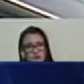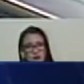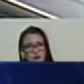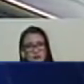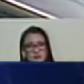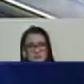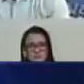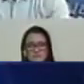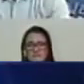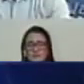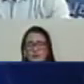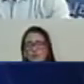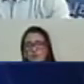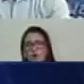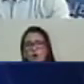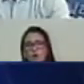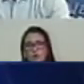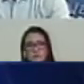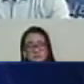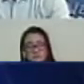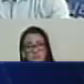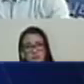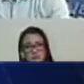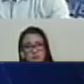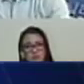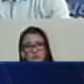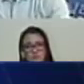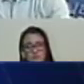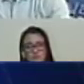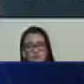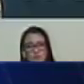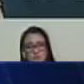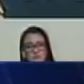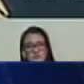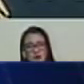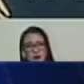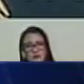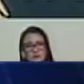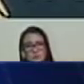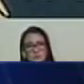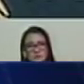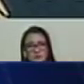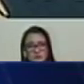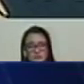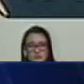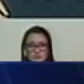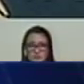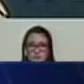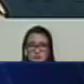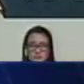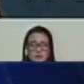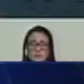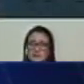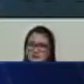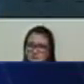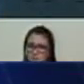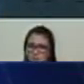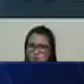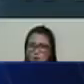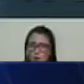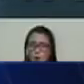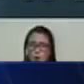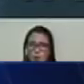elección presidencial del 20 de mayo del año 2018. Con